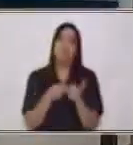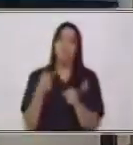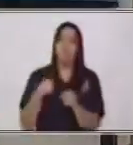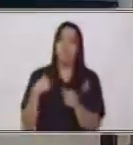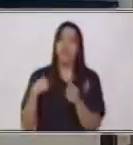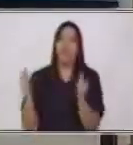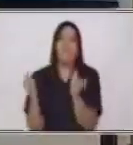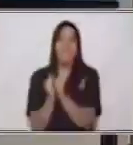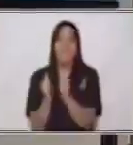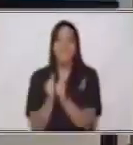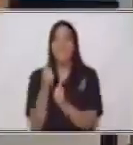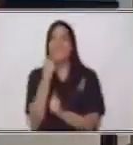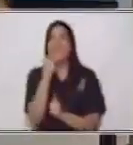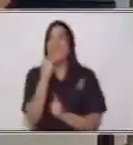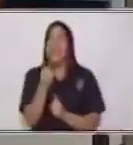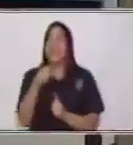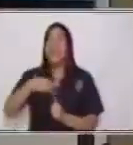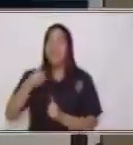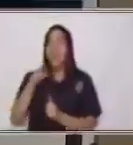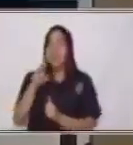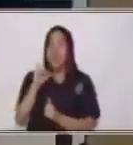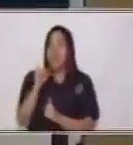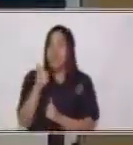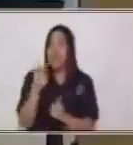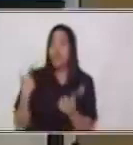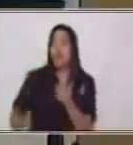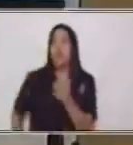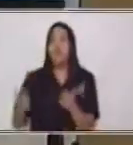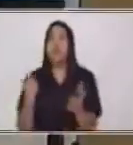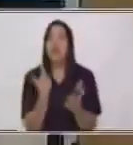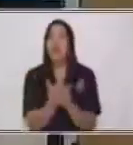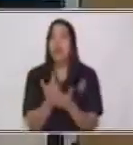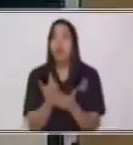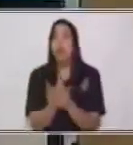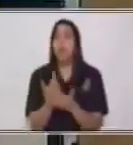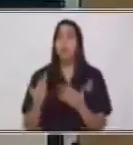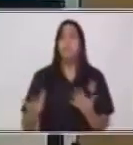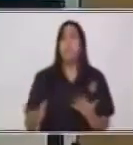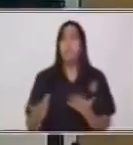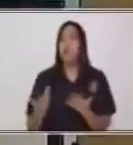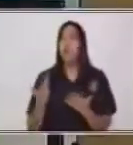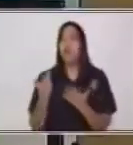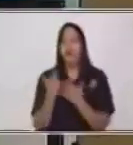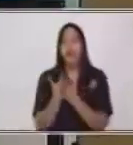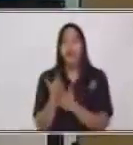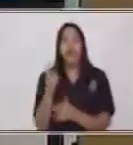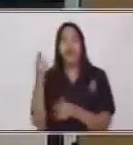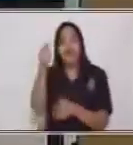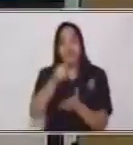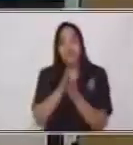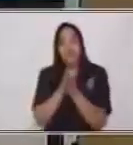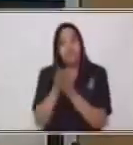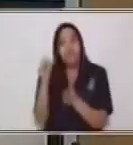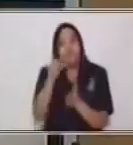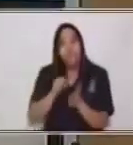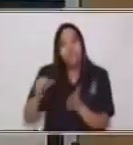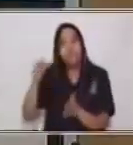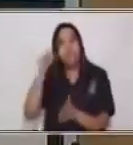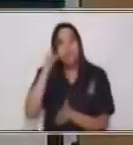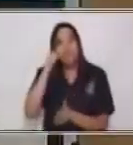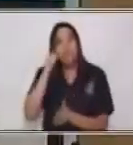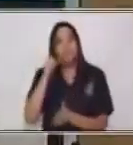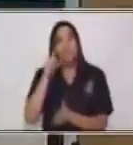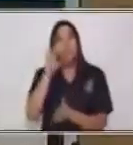conmigo. María fue a la tienda y compró una libra de azúcar que le costó